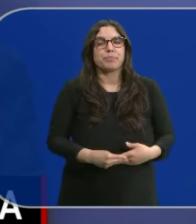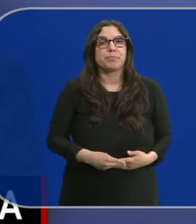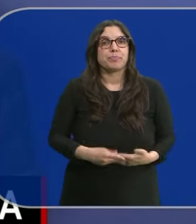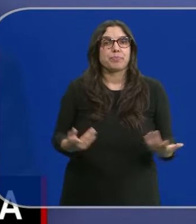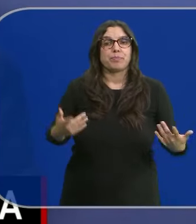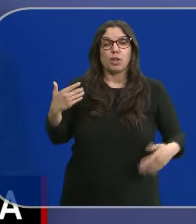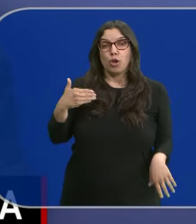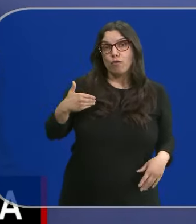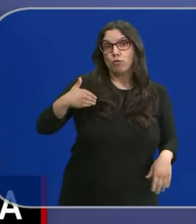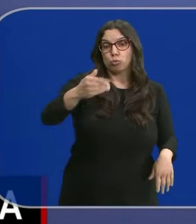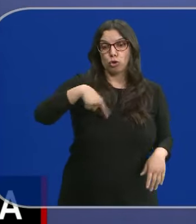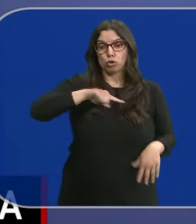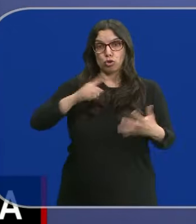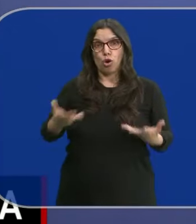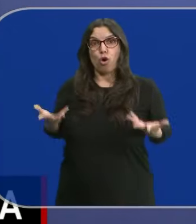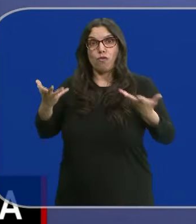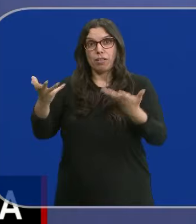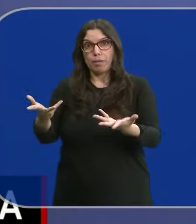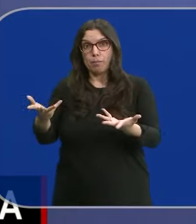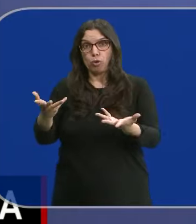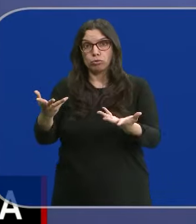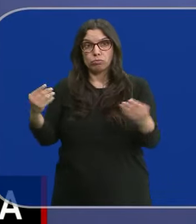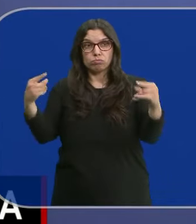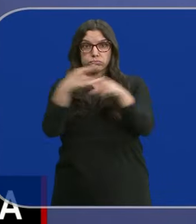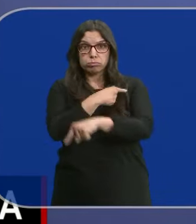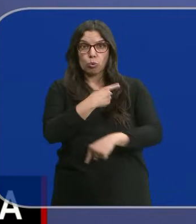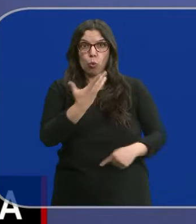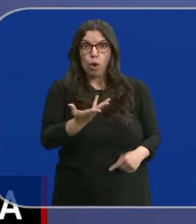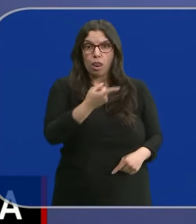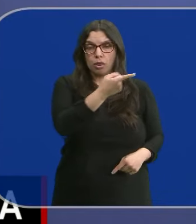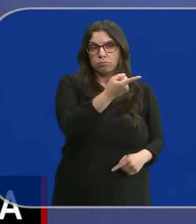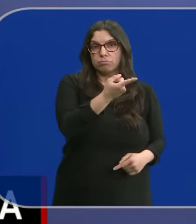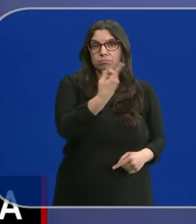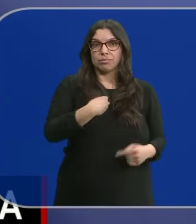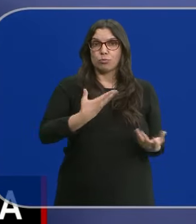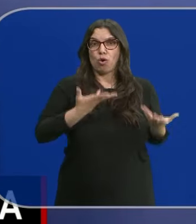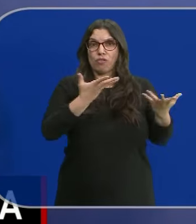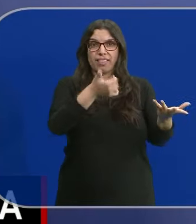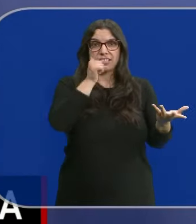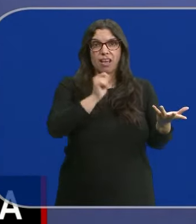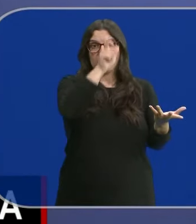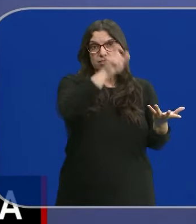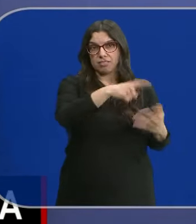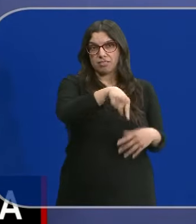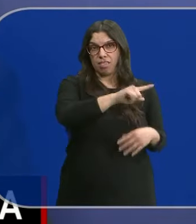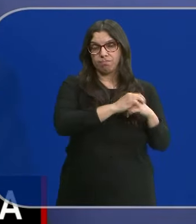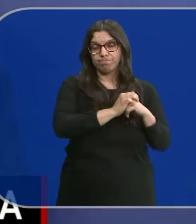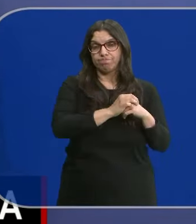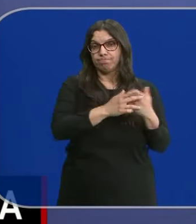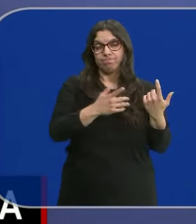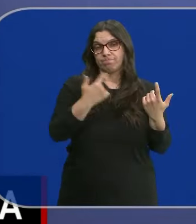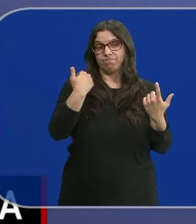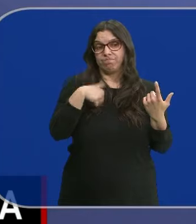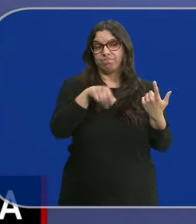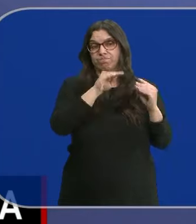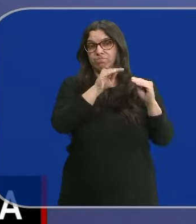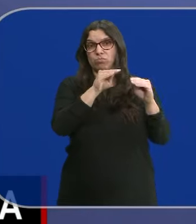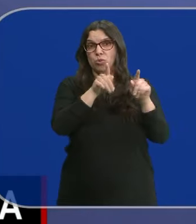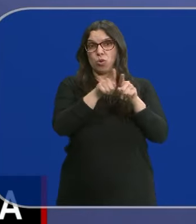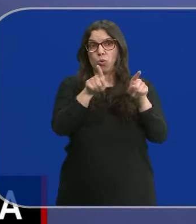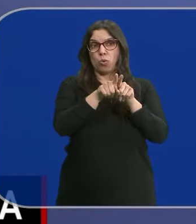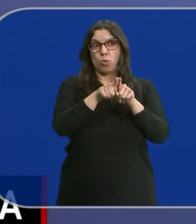al futuro que ofrecemos está lo contrario, que es lo que ofrece Sánchez. La verdad es que ha quedado reducido